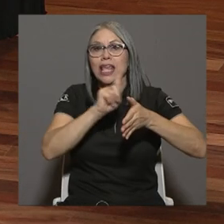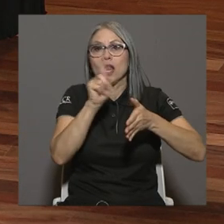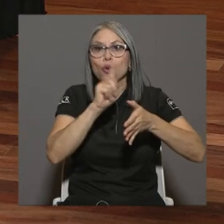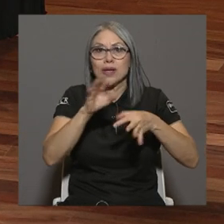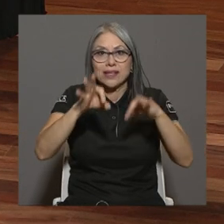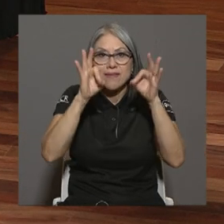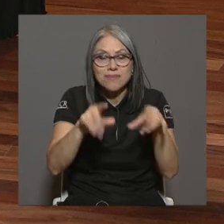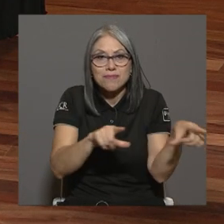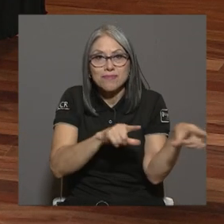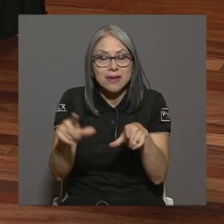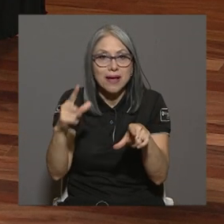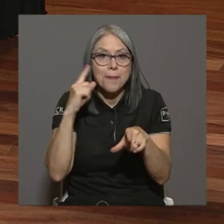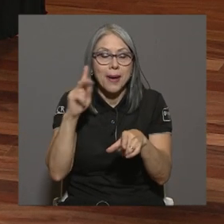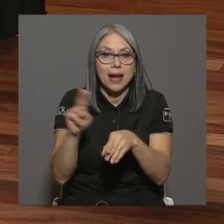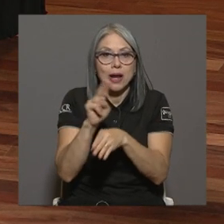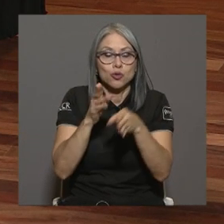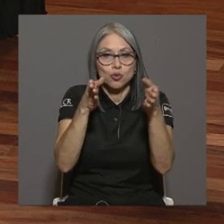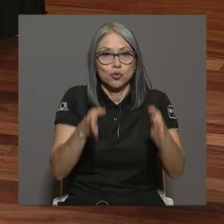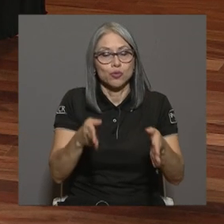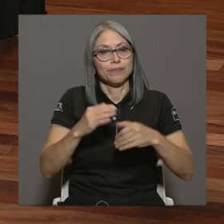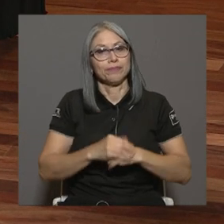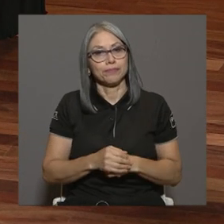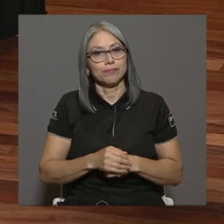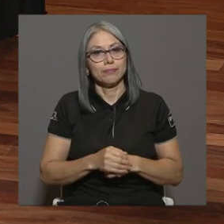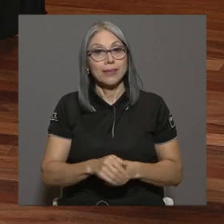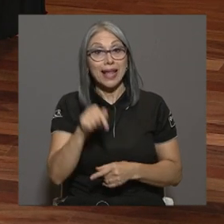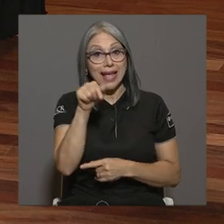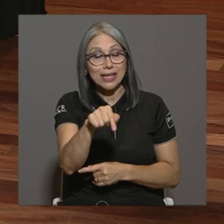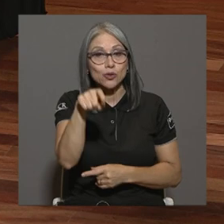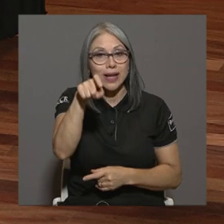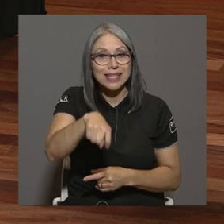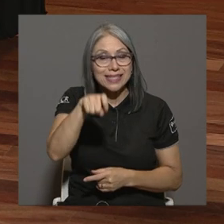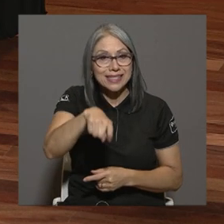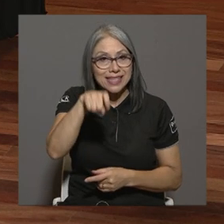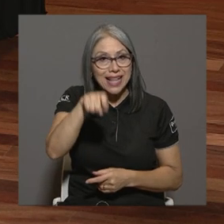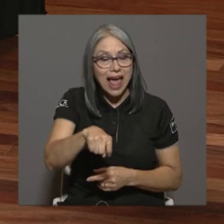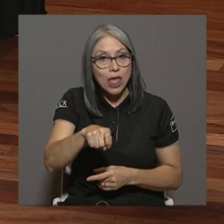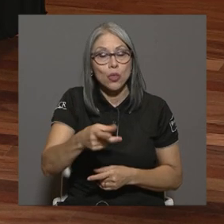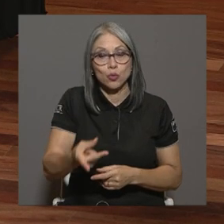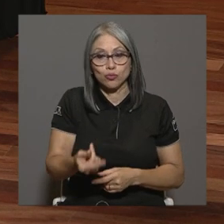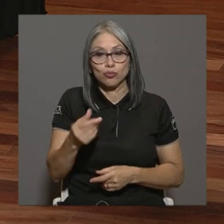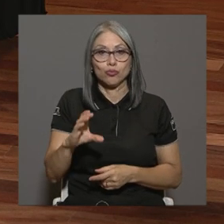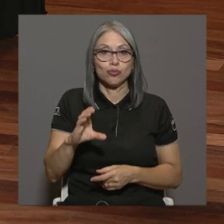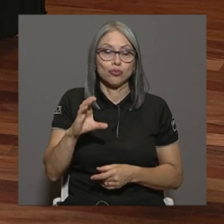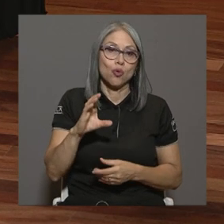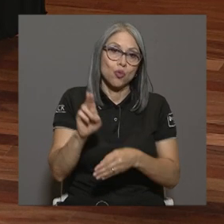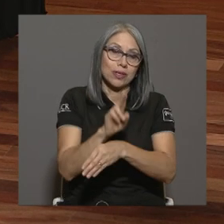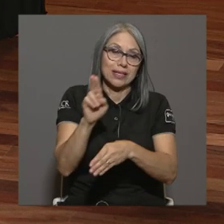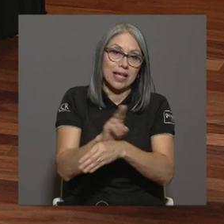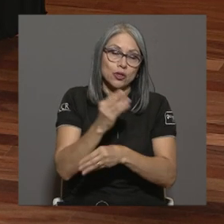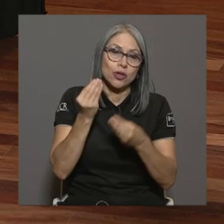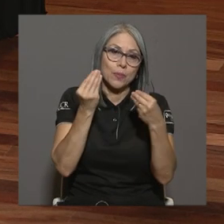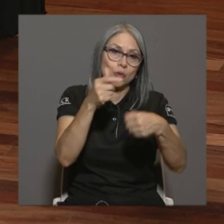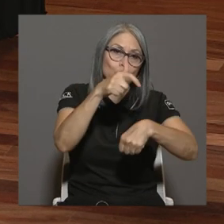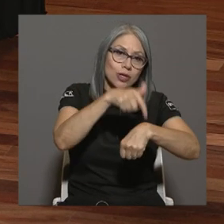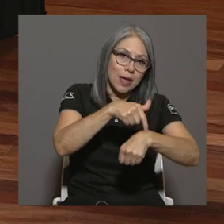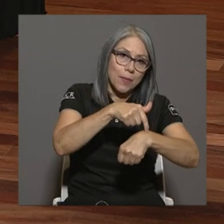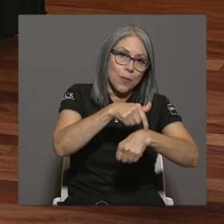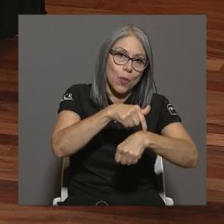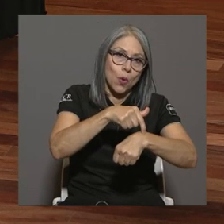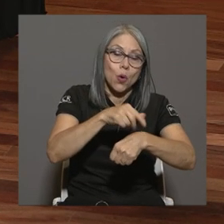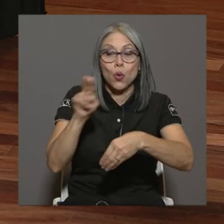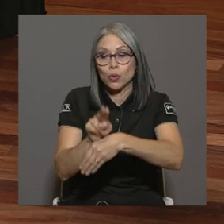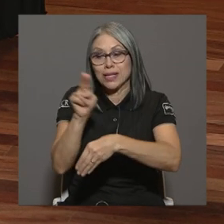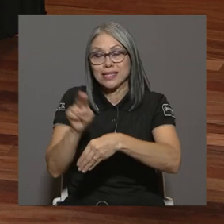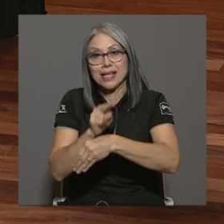usuarias que los ocupan. Esto ha requerido una considerable inversión de tiempo, de recursos